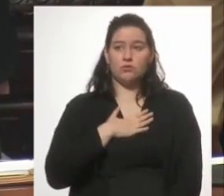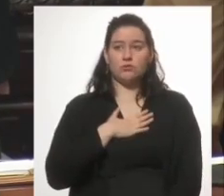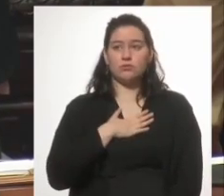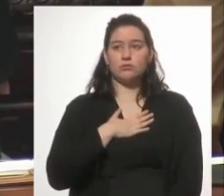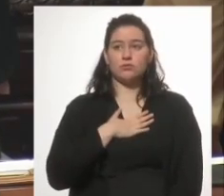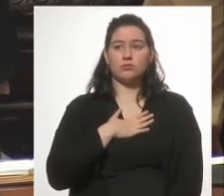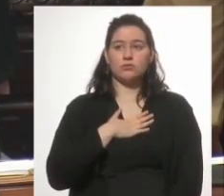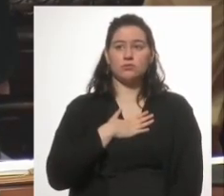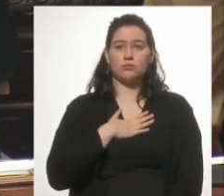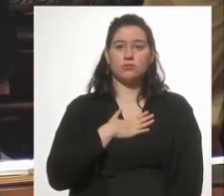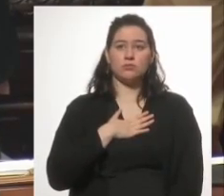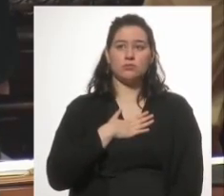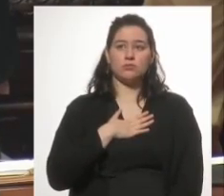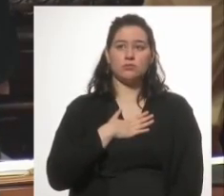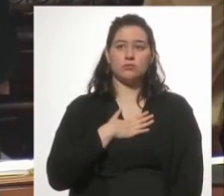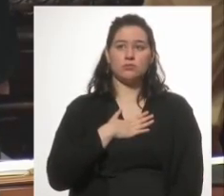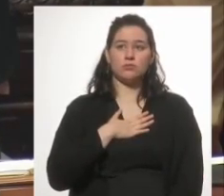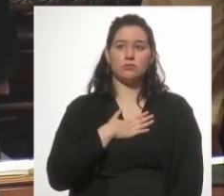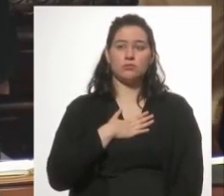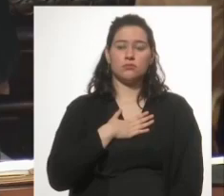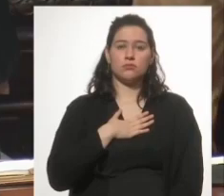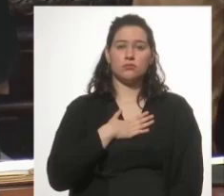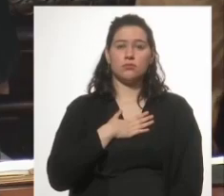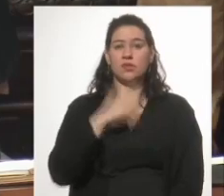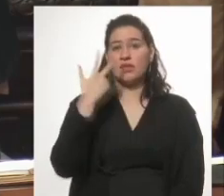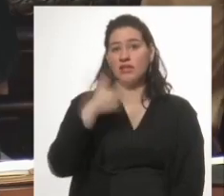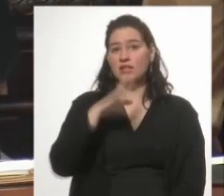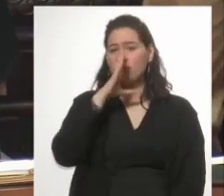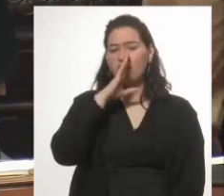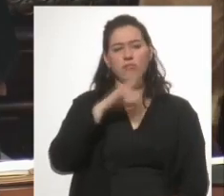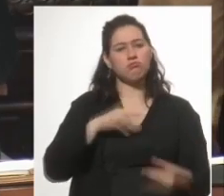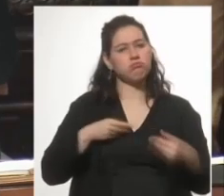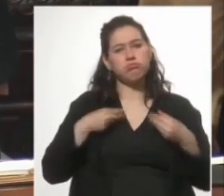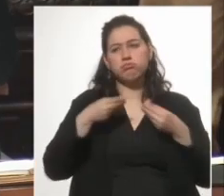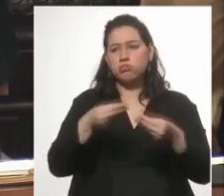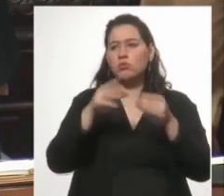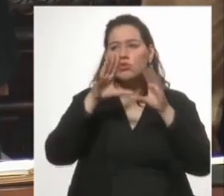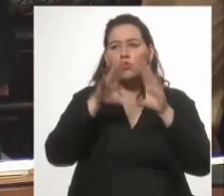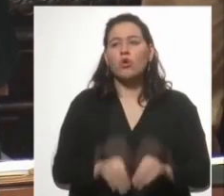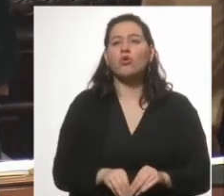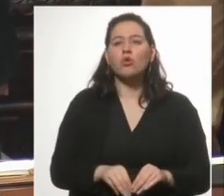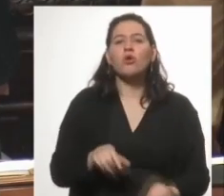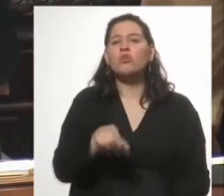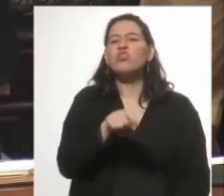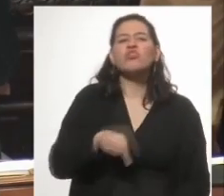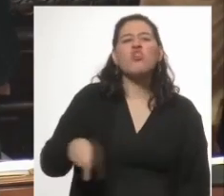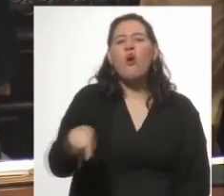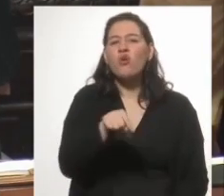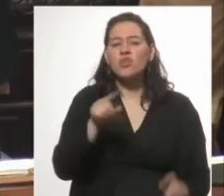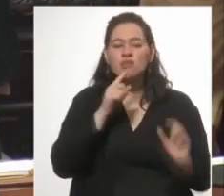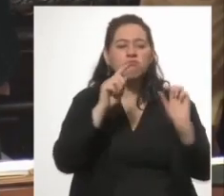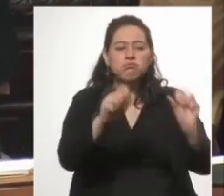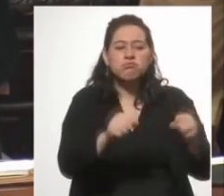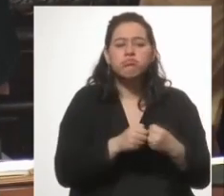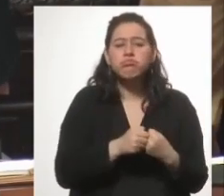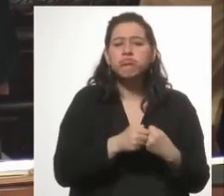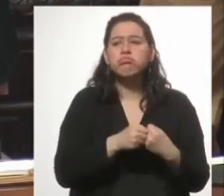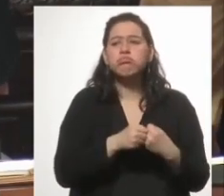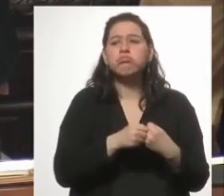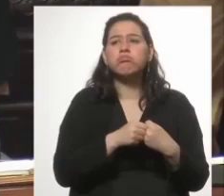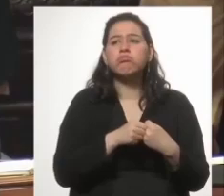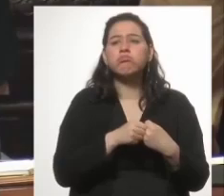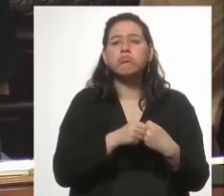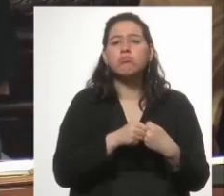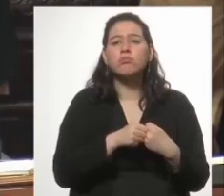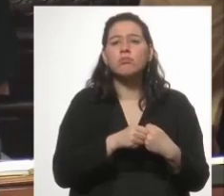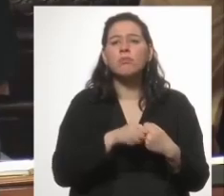Yo entregué todo el 13 de febrero. ¿Dónde está el encubrimiento del cual hablan